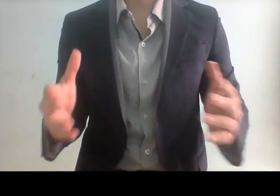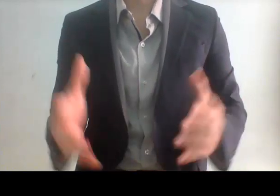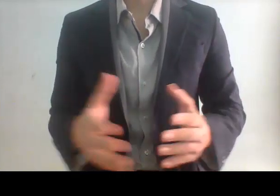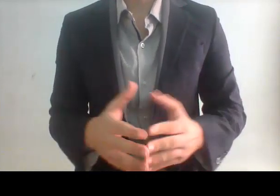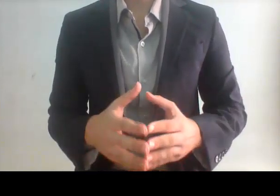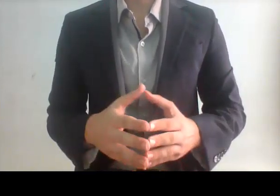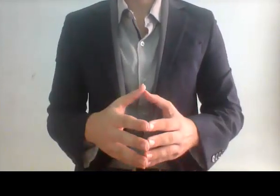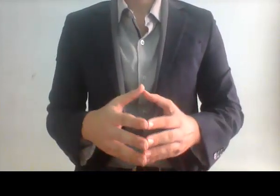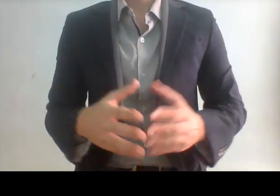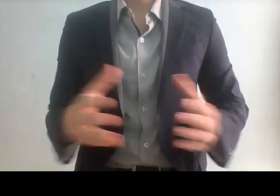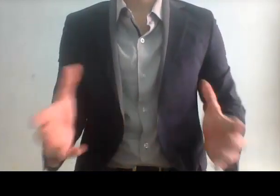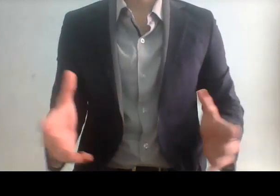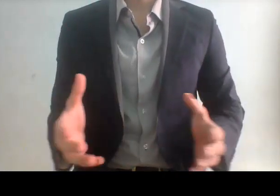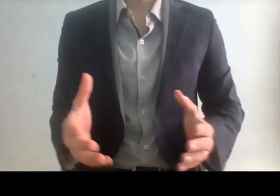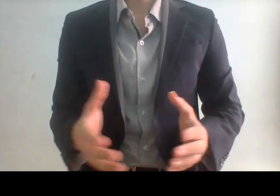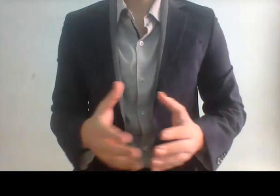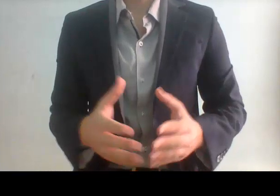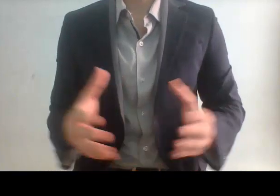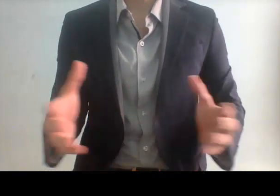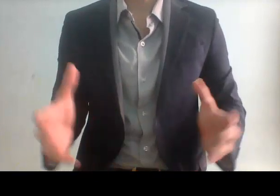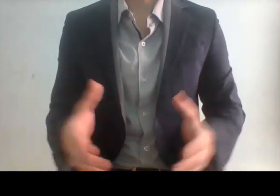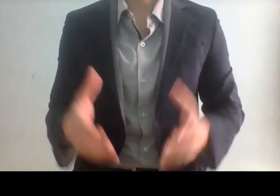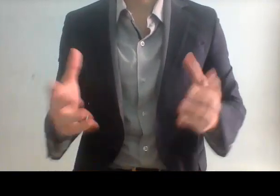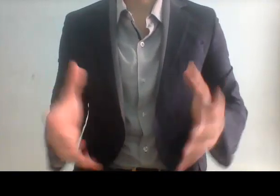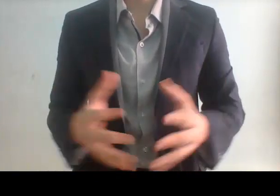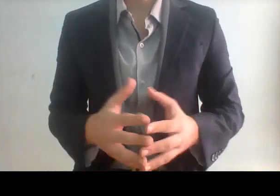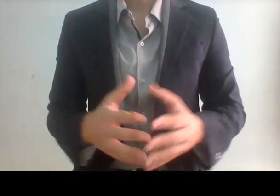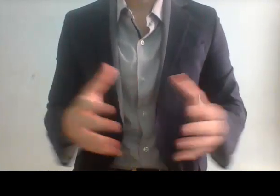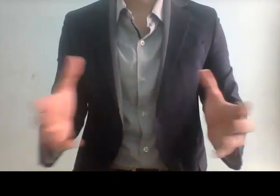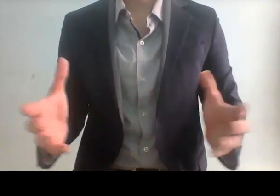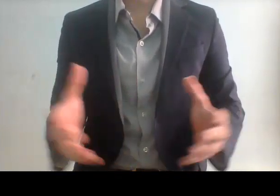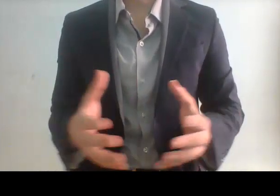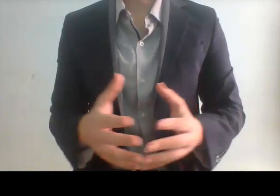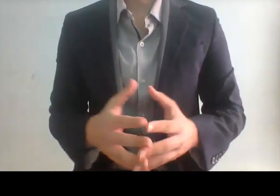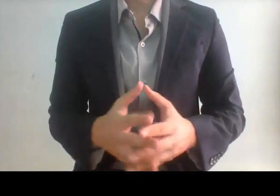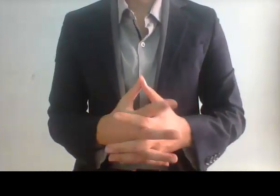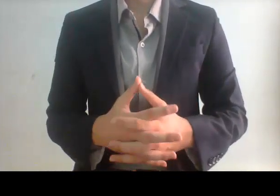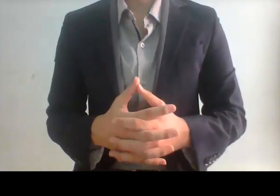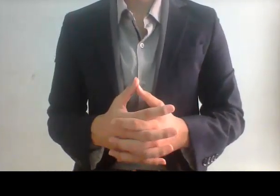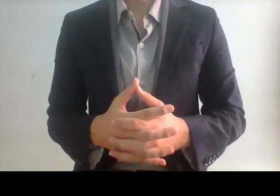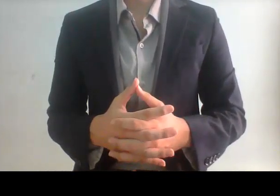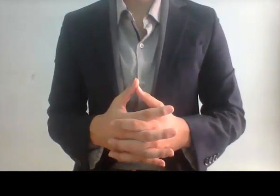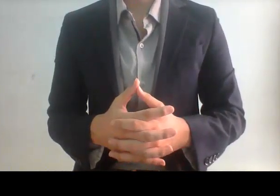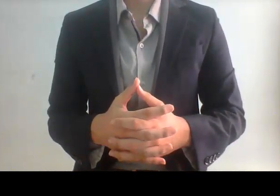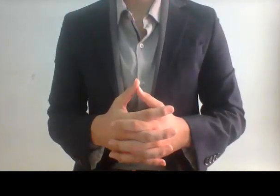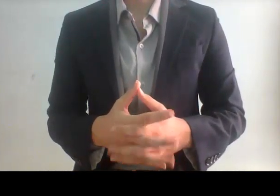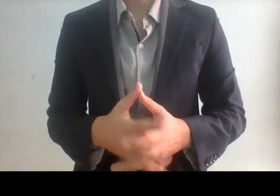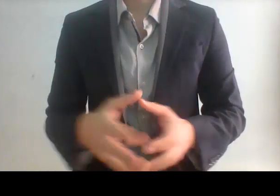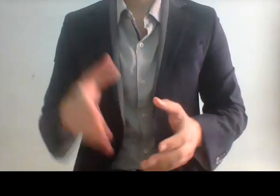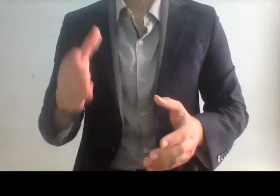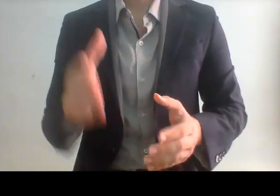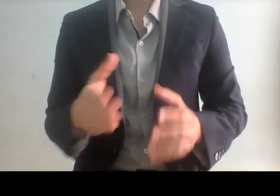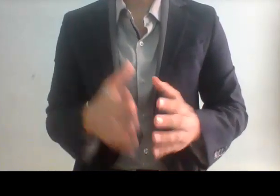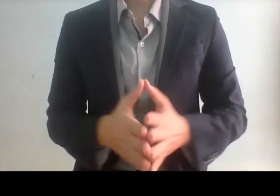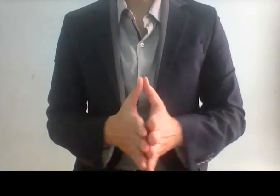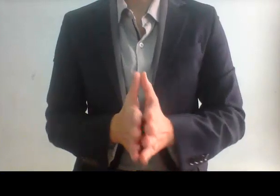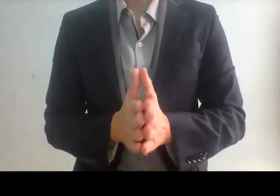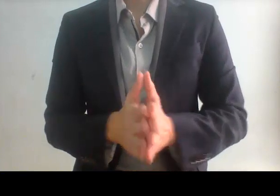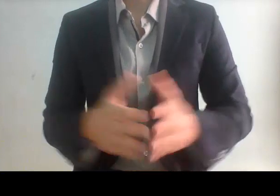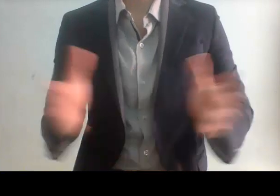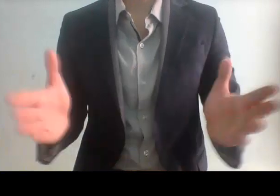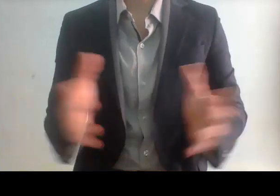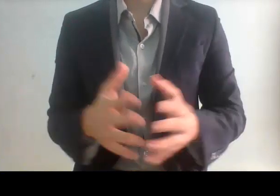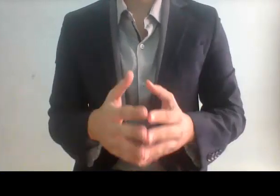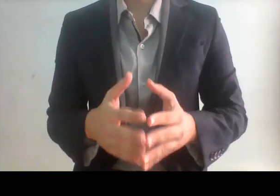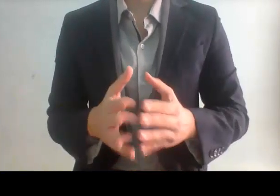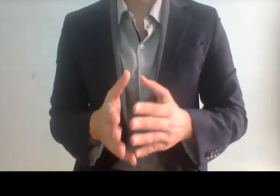operaciones simuladas, las cuales pues a grandes rasgos terminan siendo factureras, que pues ya sabemos cómo operaban este tipo de organizaciones. Y esto, que es lo que menciono,